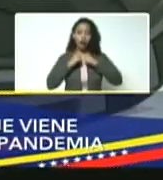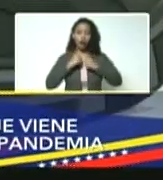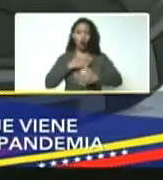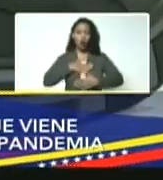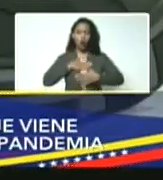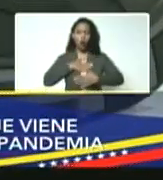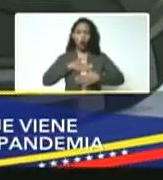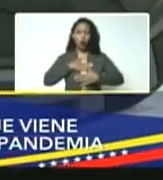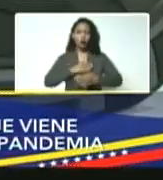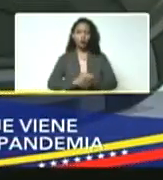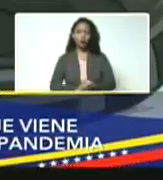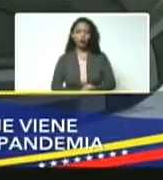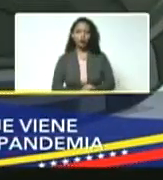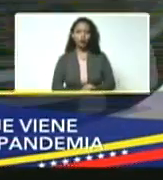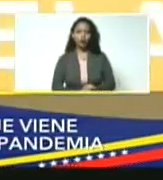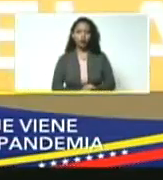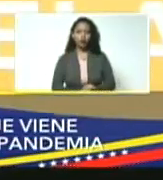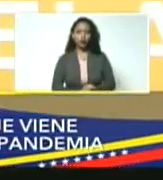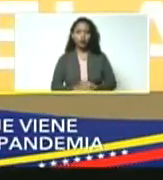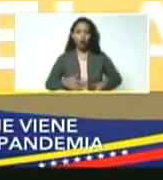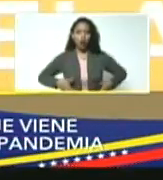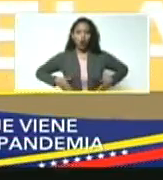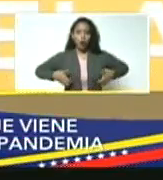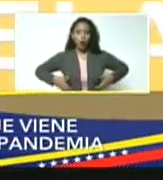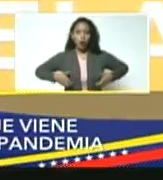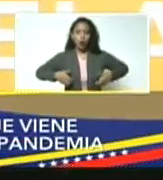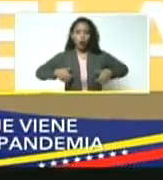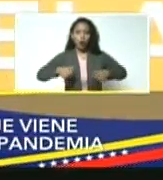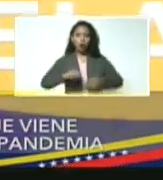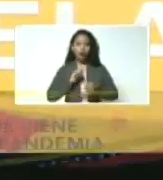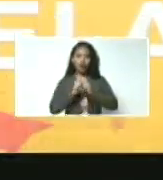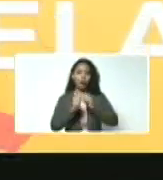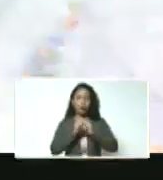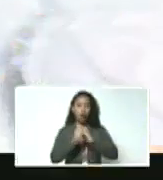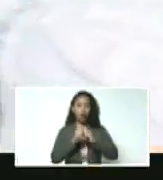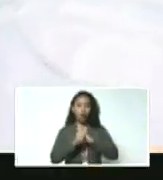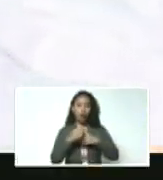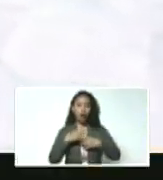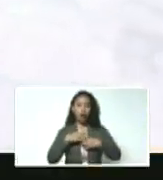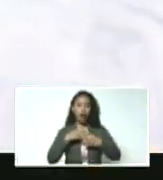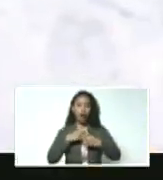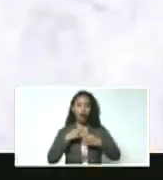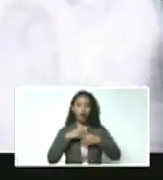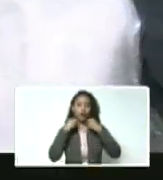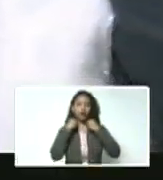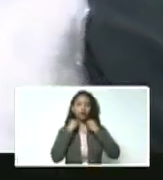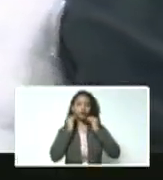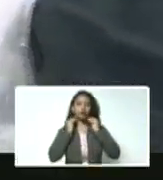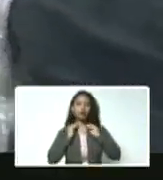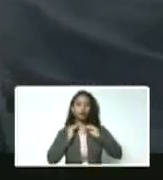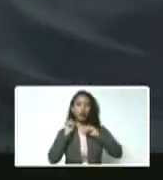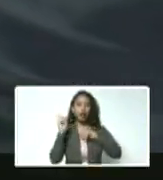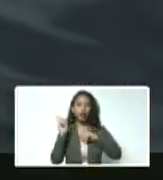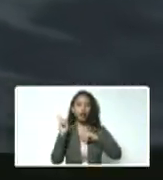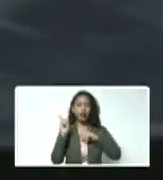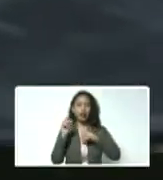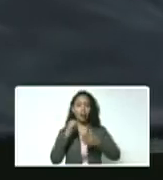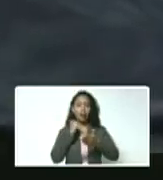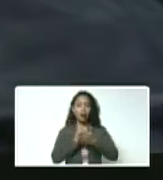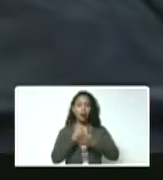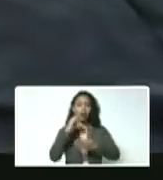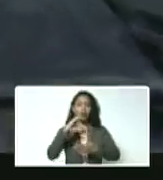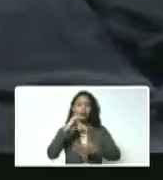Así es. Sus monos, sus chemises, como se le dice, pues, es una marca, la chemise, pero la